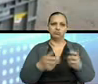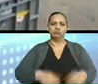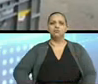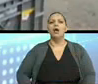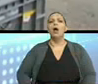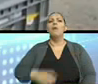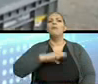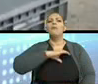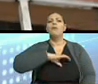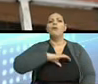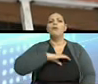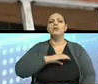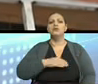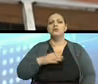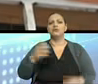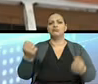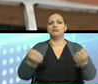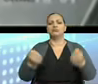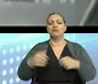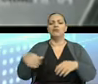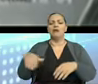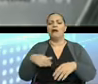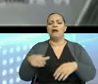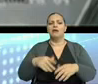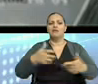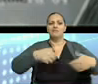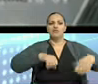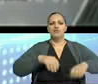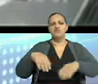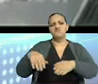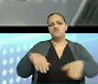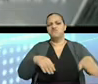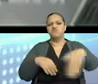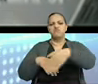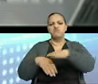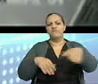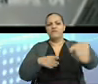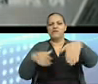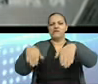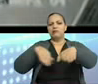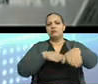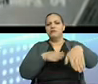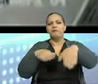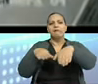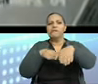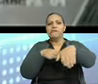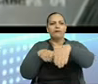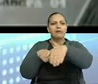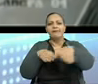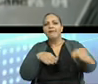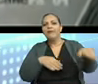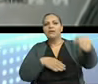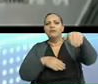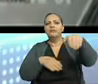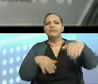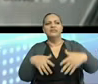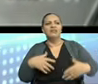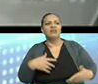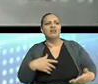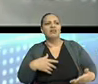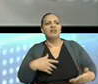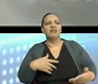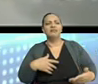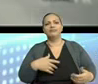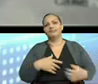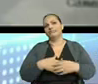sigue y no lo puede coger. ¿Saben qué? Porque estos desgraciados, estos miserables, conocen la ruta de escape. No, pues. Se le meten por esos zaguanes, por